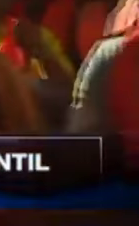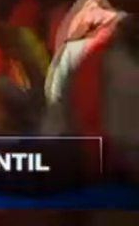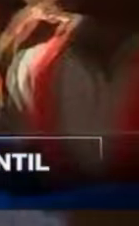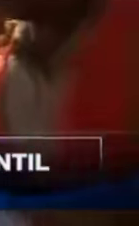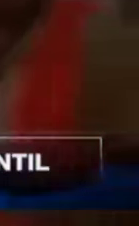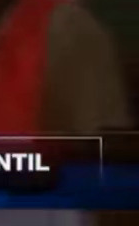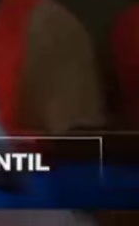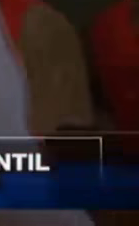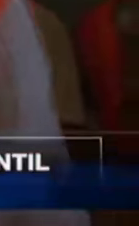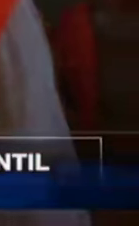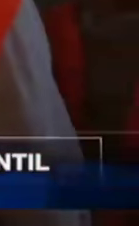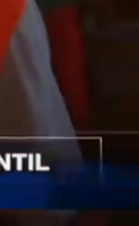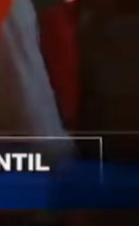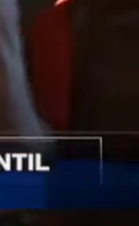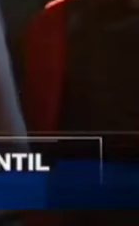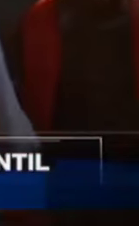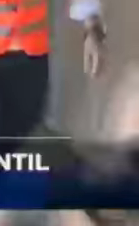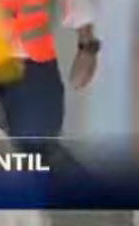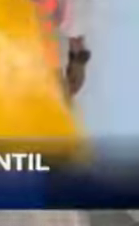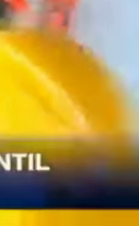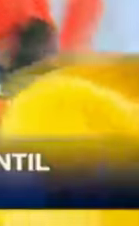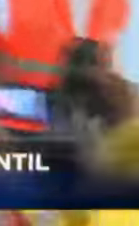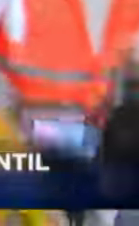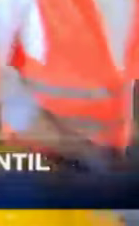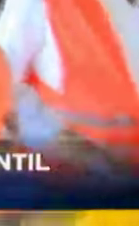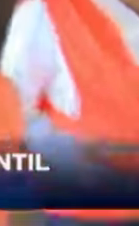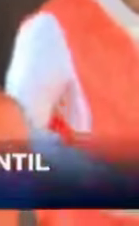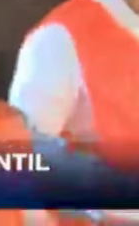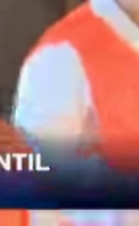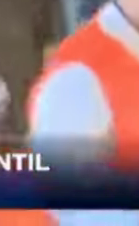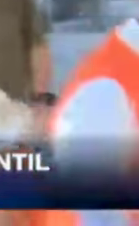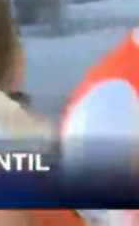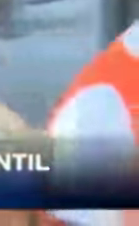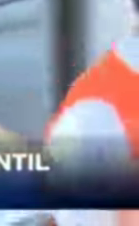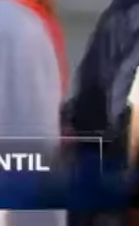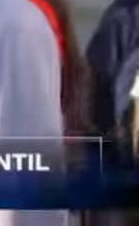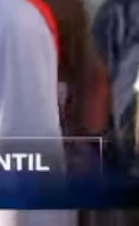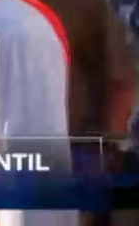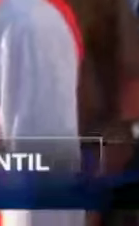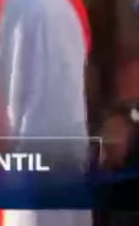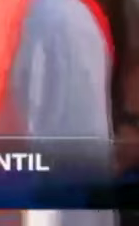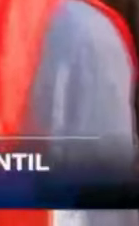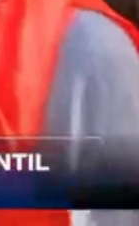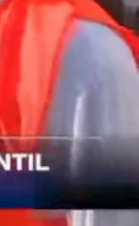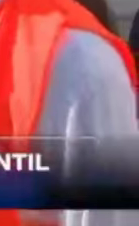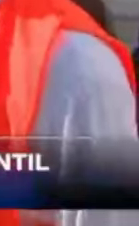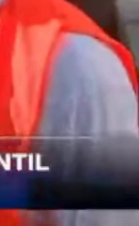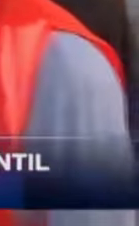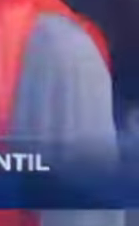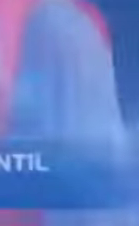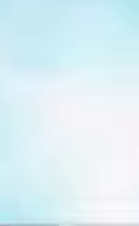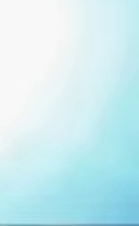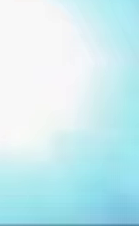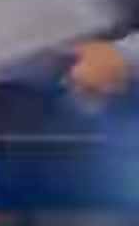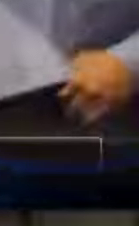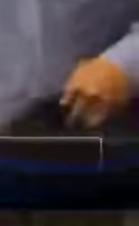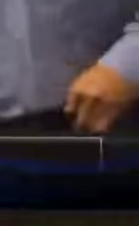El presidente de la República, Rafael Correa, constató el avance del centro materno infantil en Bahía de